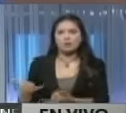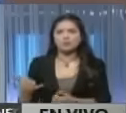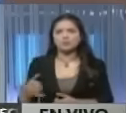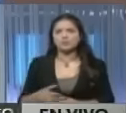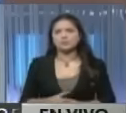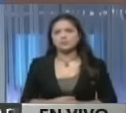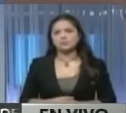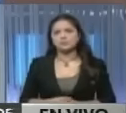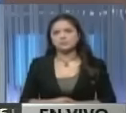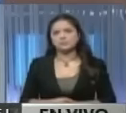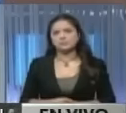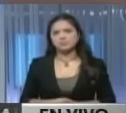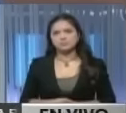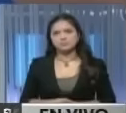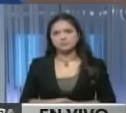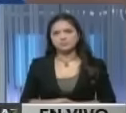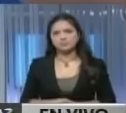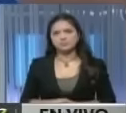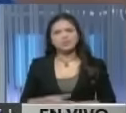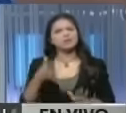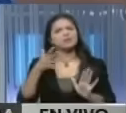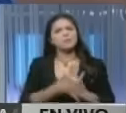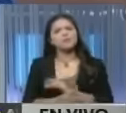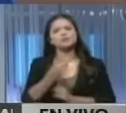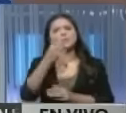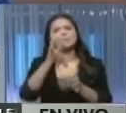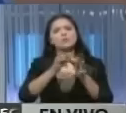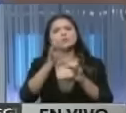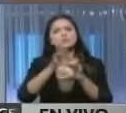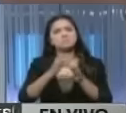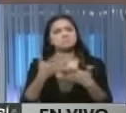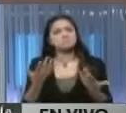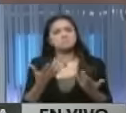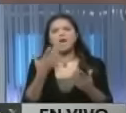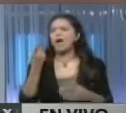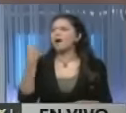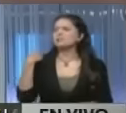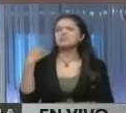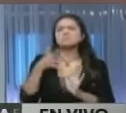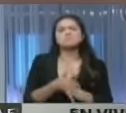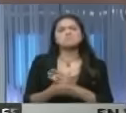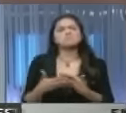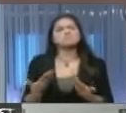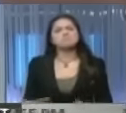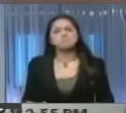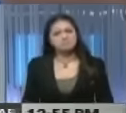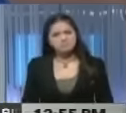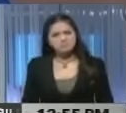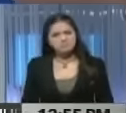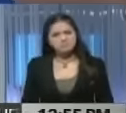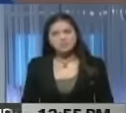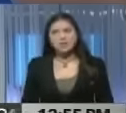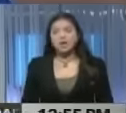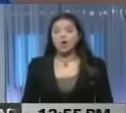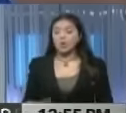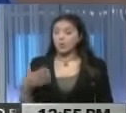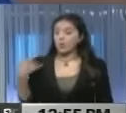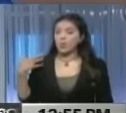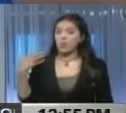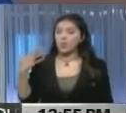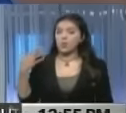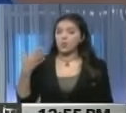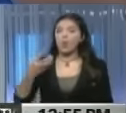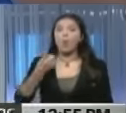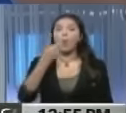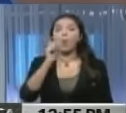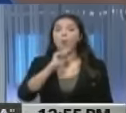país. ¿Qué pasó el primero de septiembre? ¿Qué pasó ayer? Durante un mes la oposición